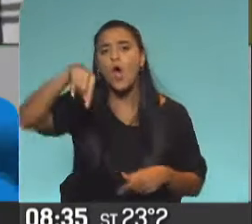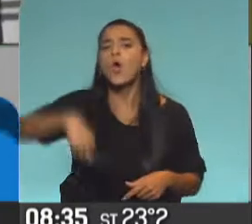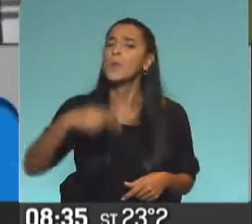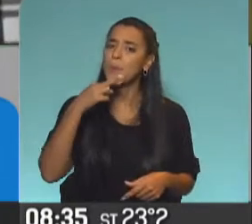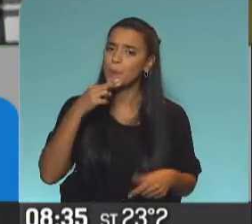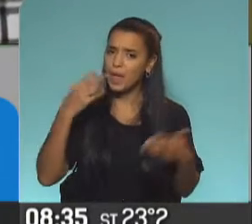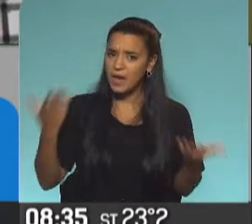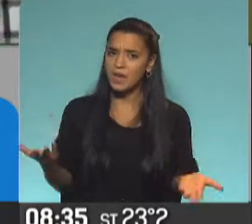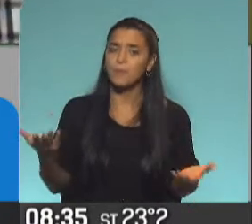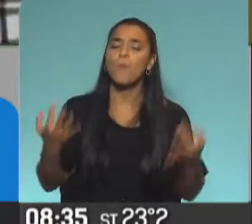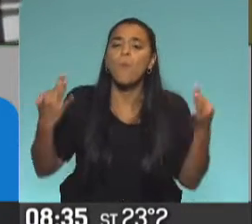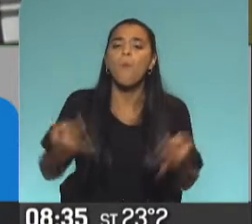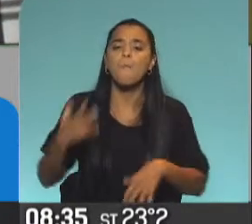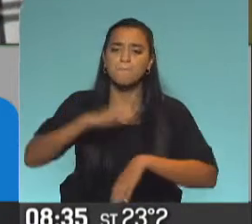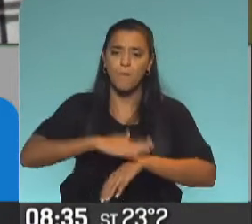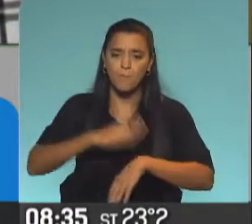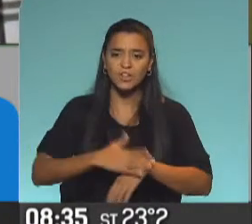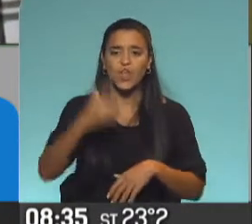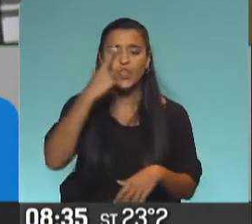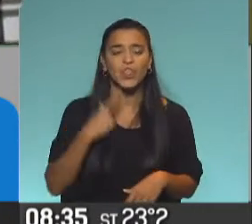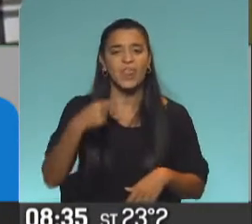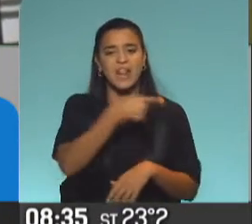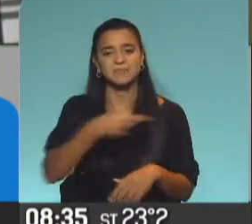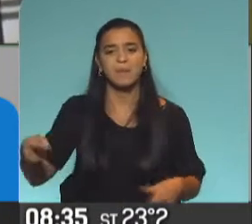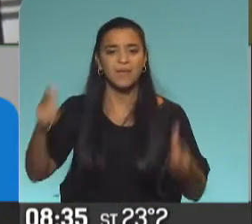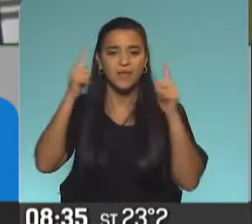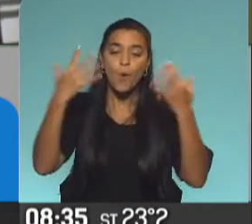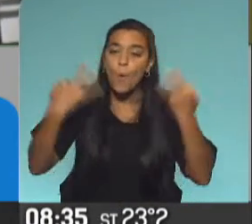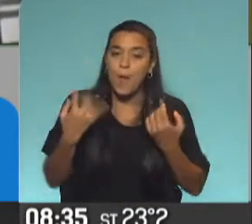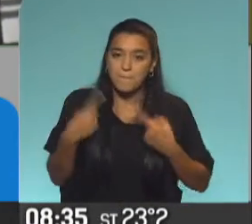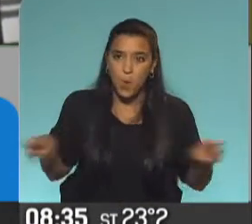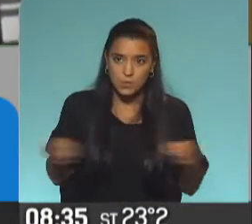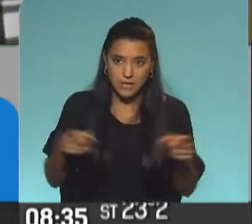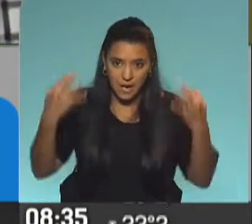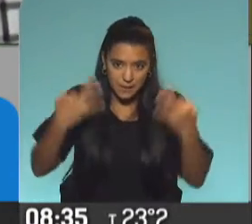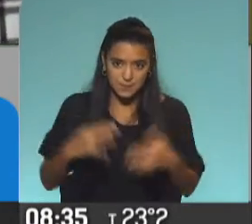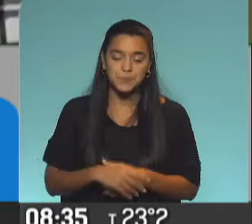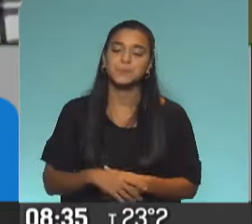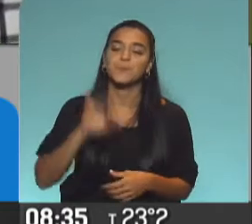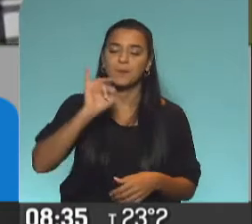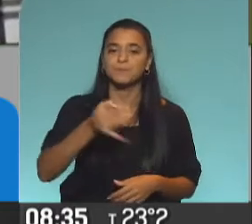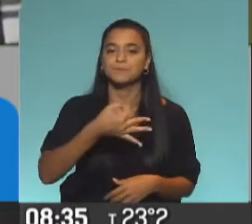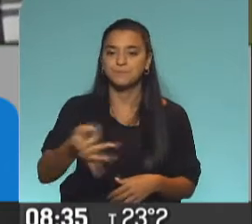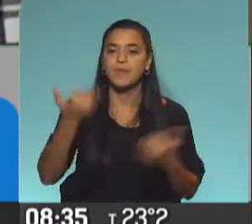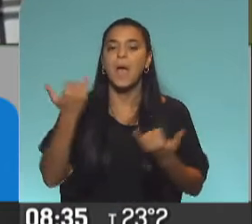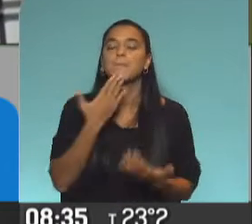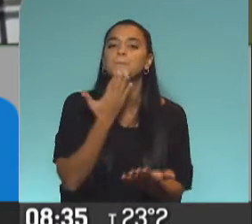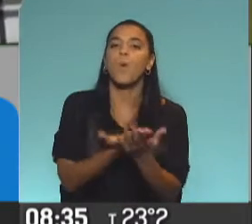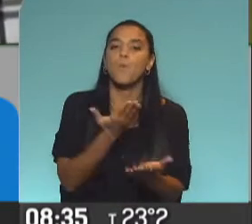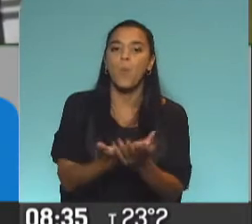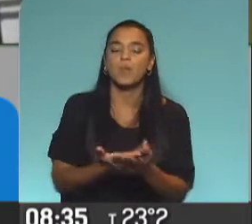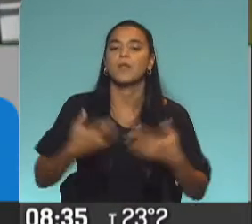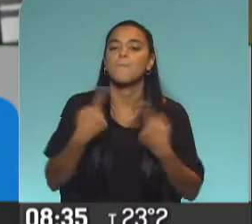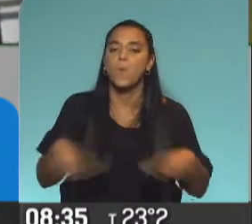Me sale, qué buen momento, qué buen día de la semana para disfrutar de buena música. Y tenemos propuestas con buena